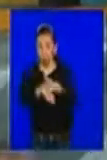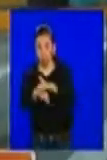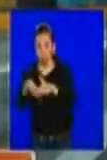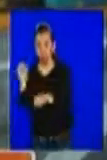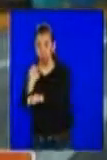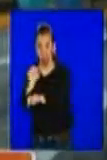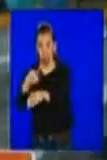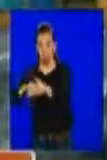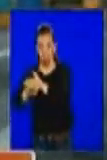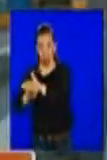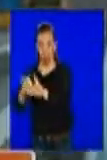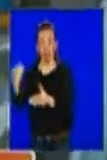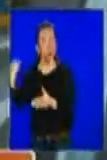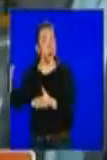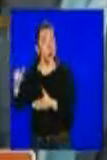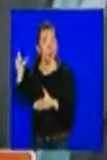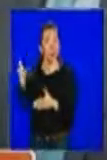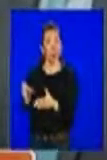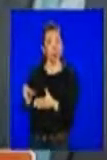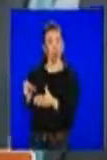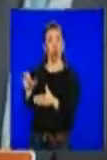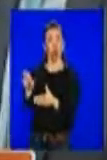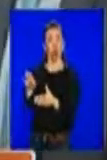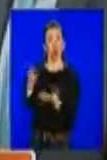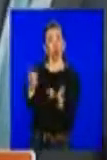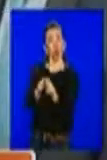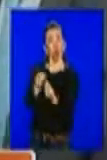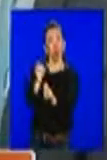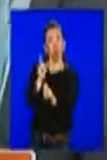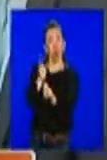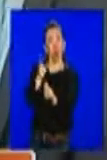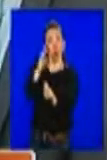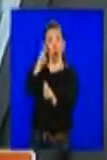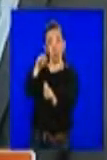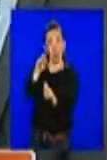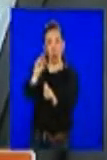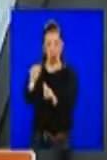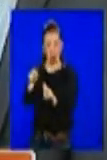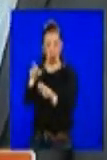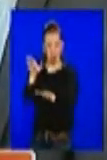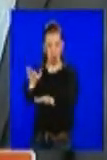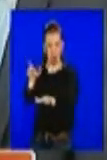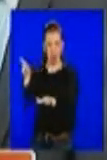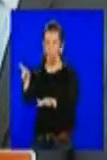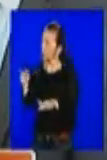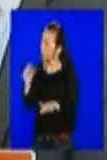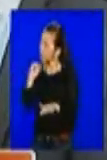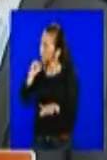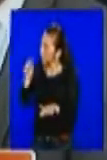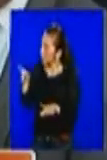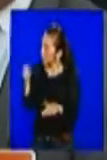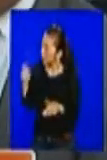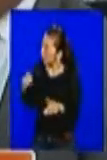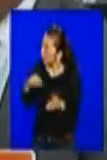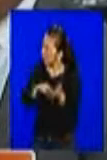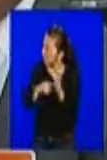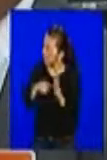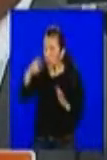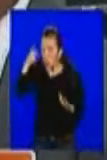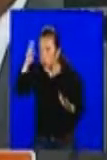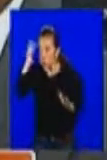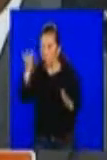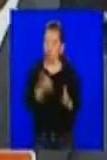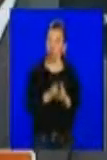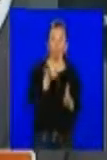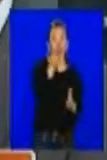Cámara por el Movimiento Mira, Carlos Eduardo Guevara. Representante, ¿en qué consiste ese mico? Bueno, buenos días a los televidentes. Hemos encontrado en el Plan de